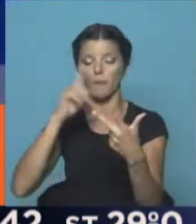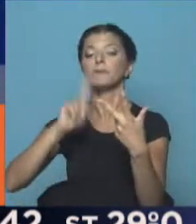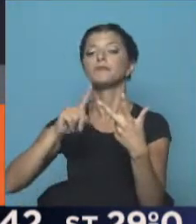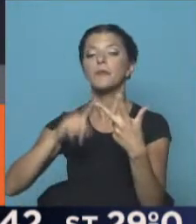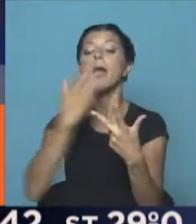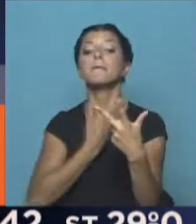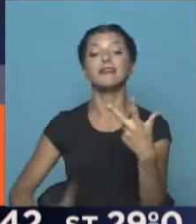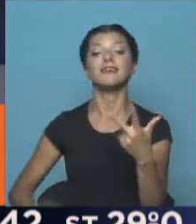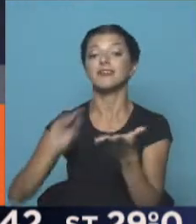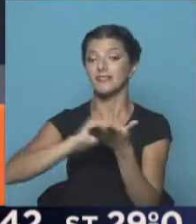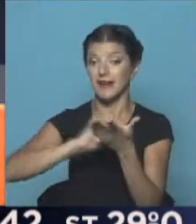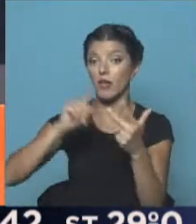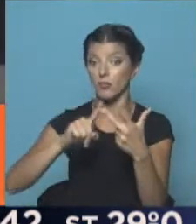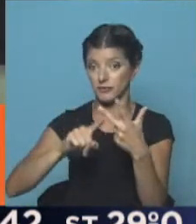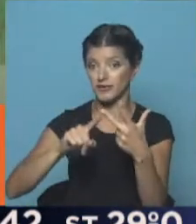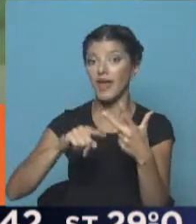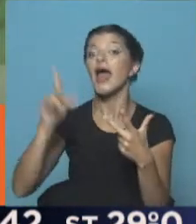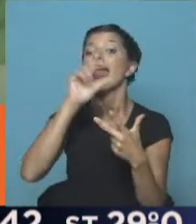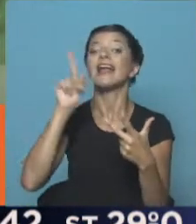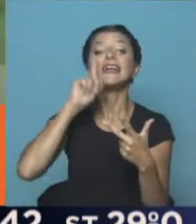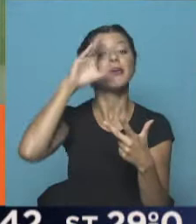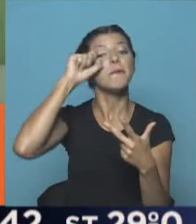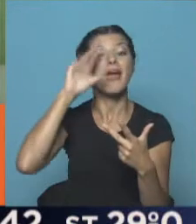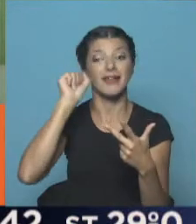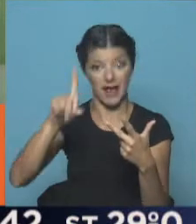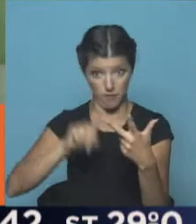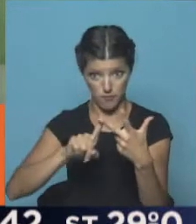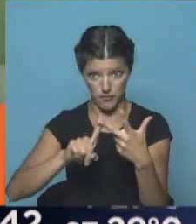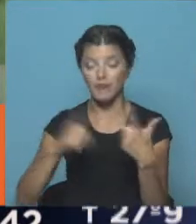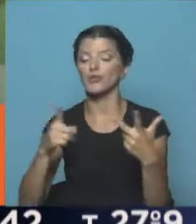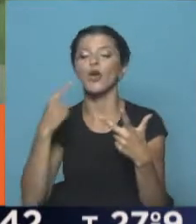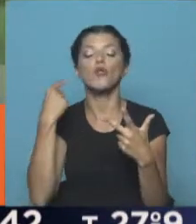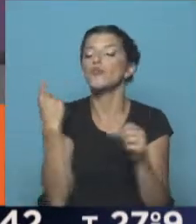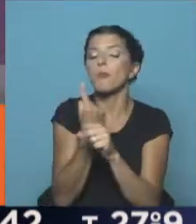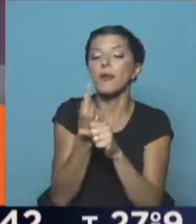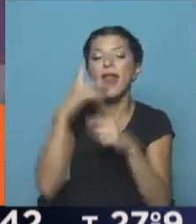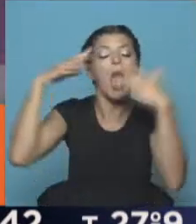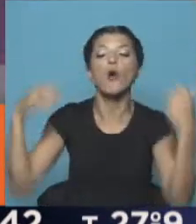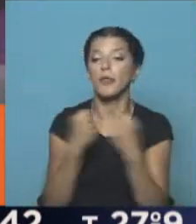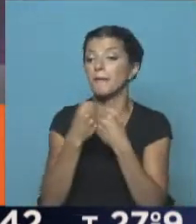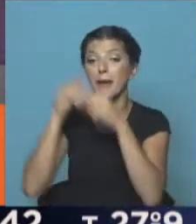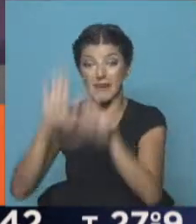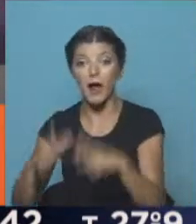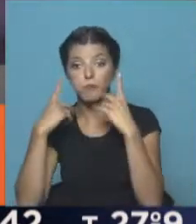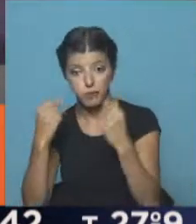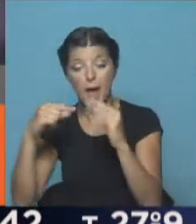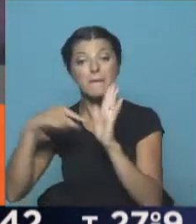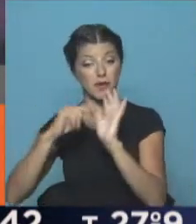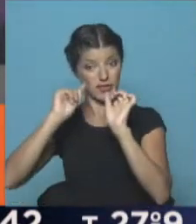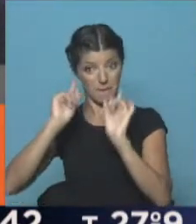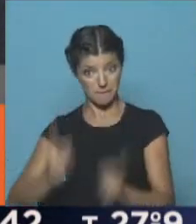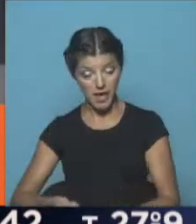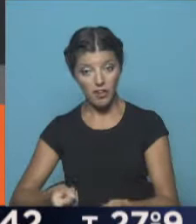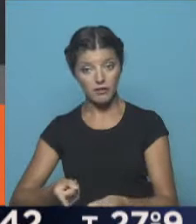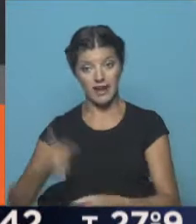senado es liberal no se ponen de acuerdo por un lado para frenar las protestas por el otro lado porque el pueblo decir la gente que está en la calle